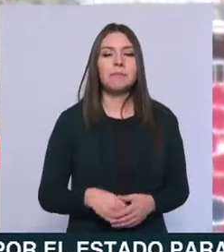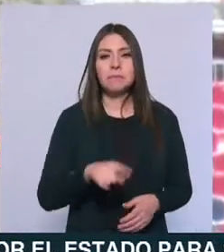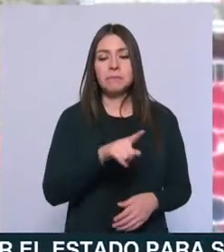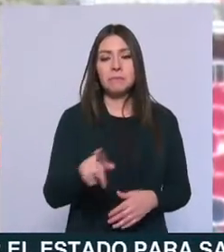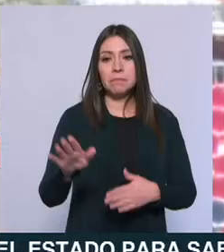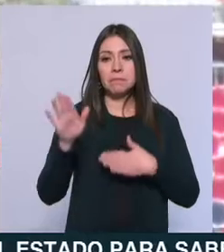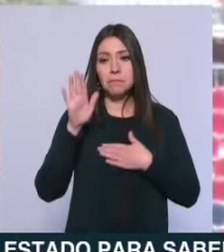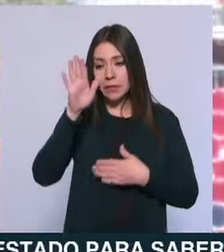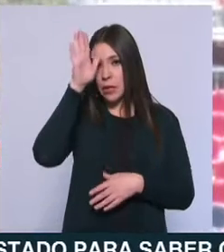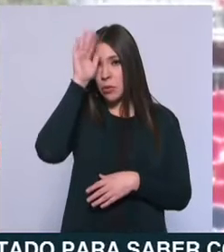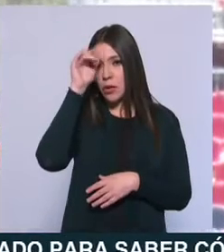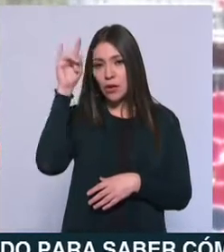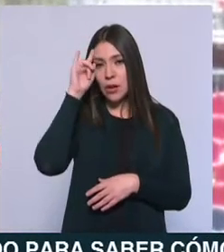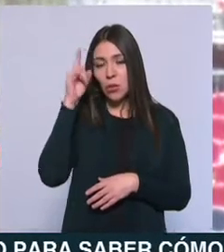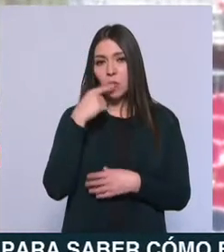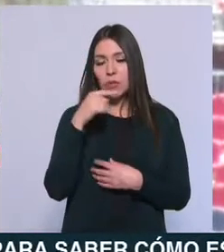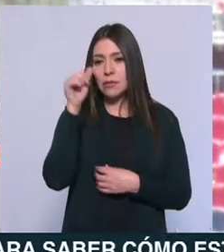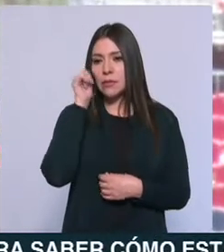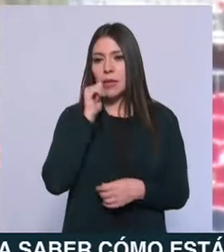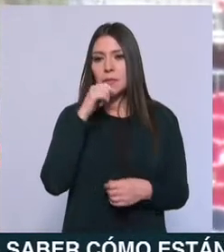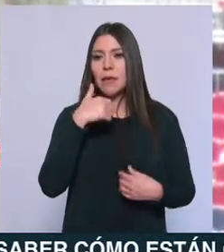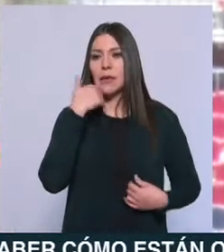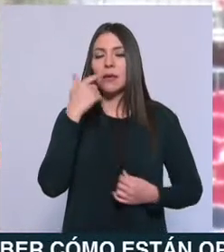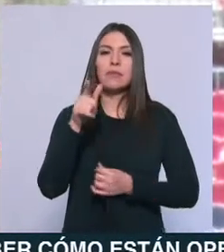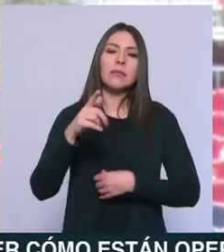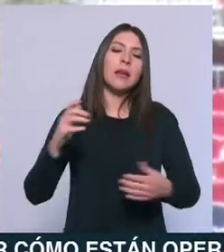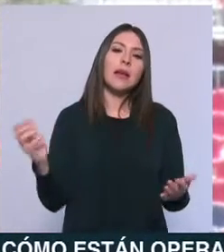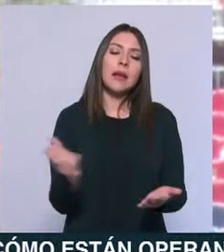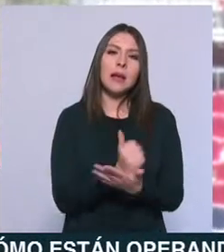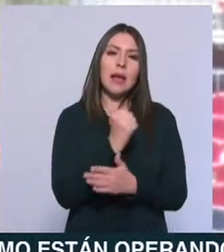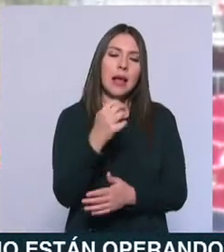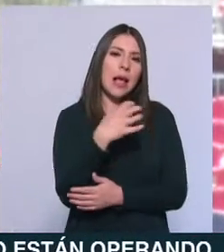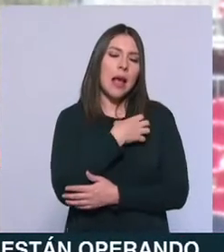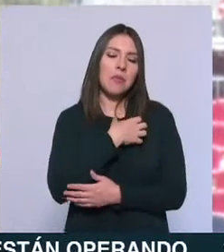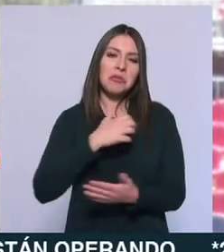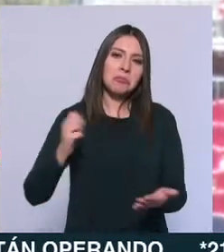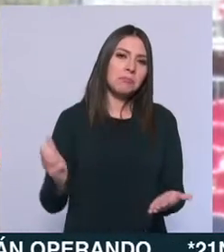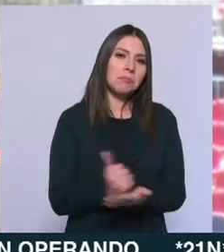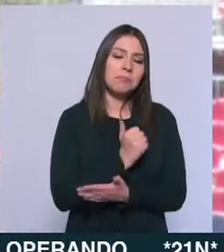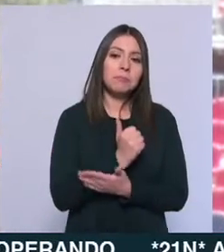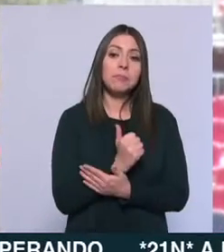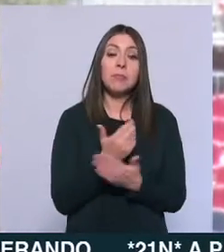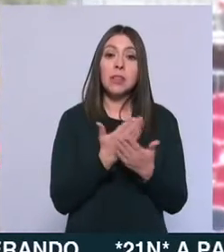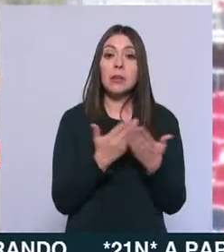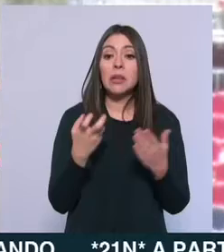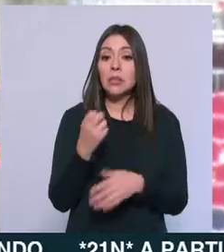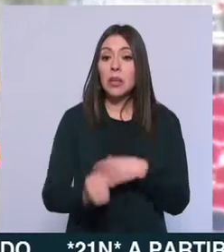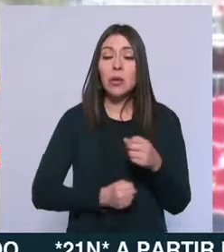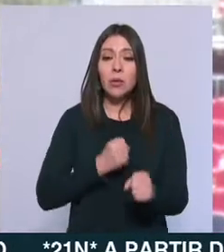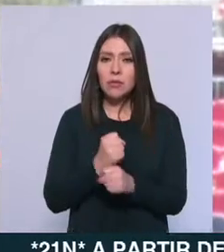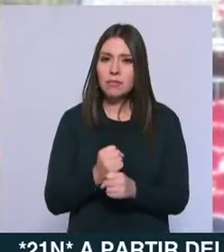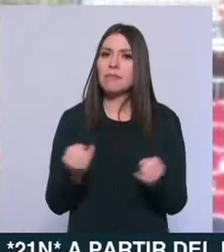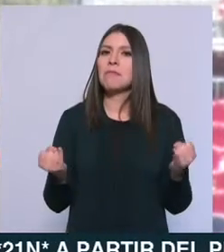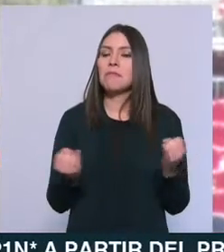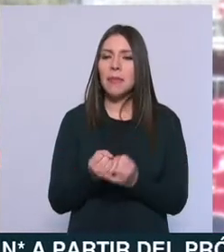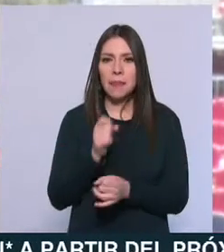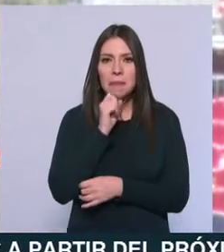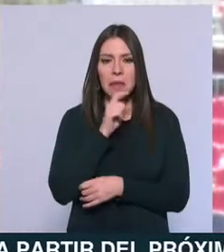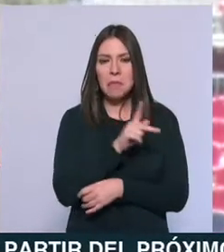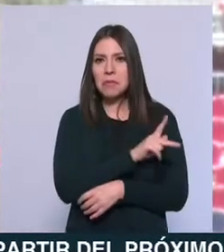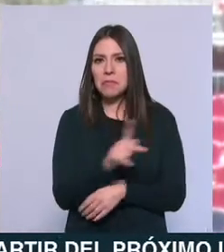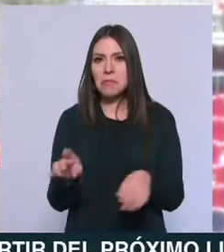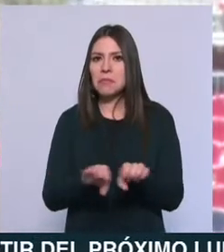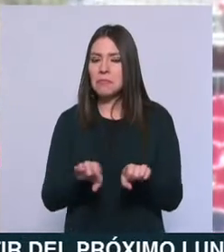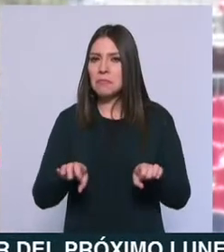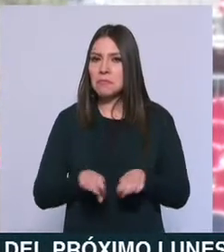ser campeón. Este año no es la excepción, creo que tenemos un gran equipo, tenemos el material humano para lograrlo y